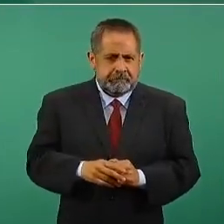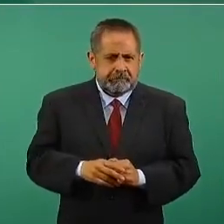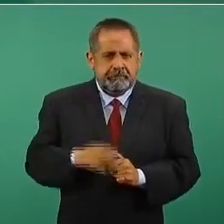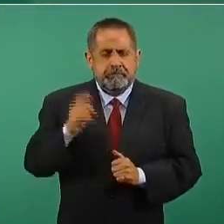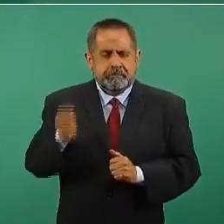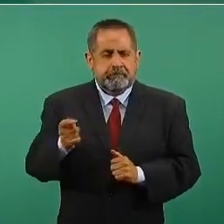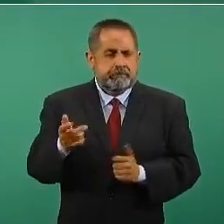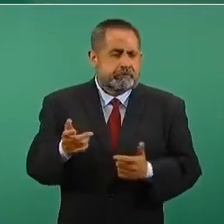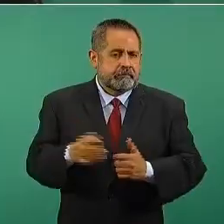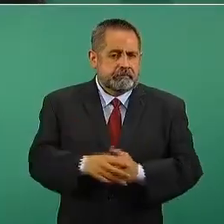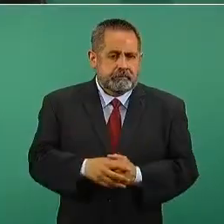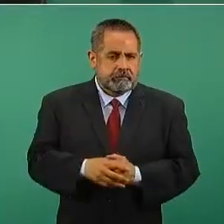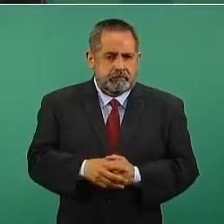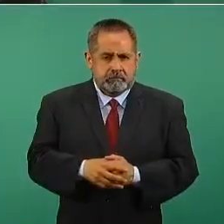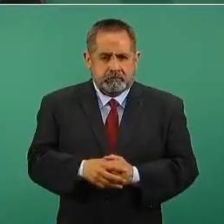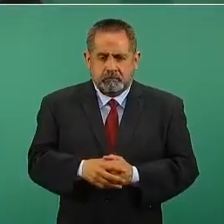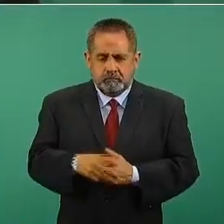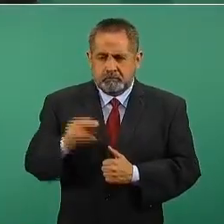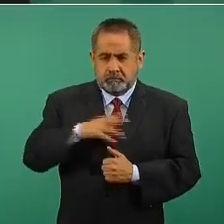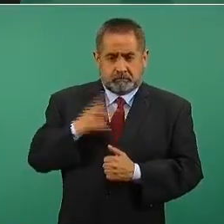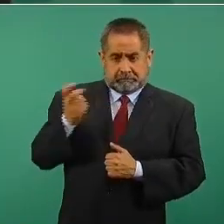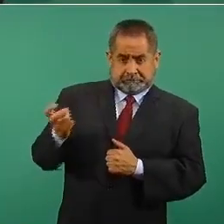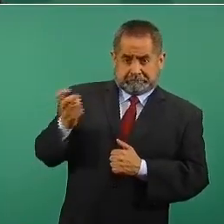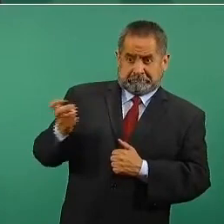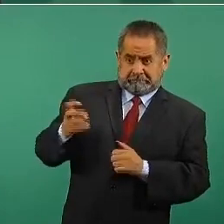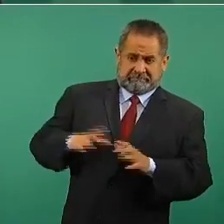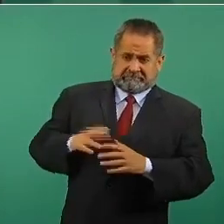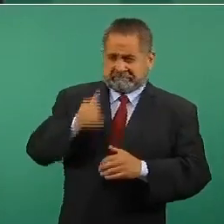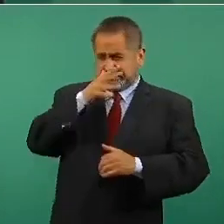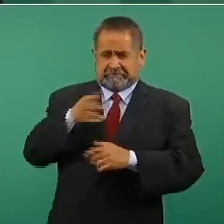y no hay esta actitud.